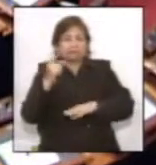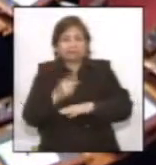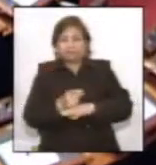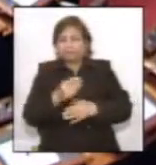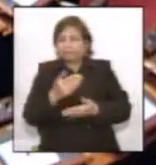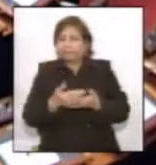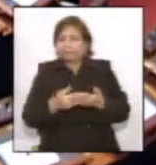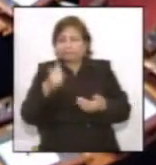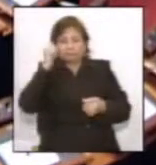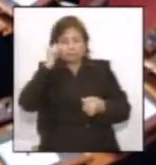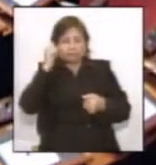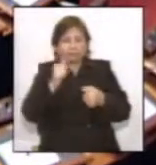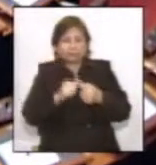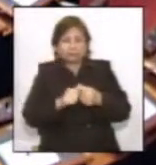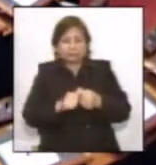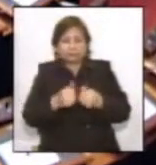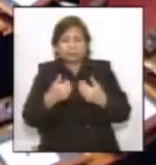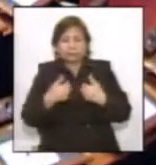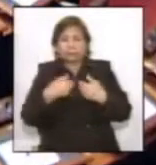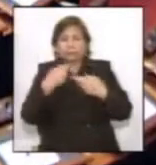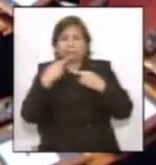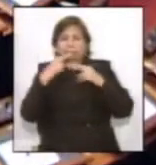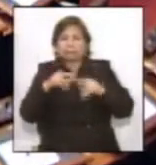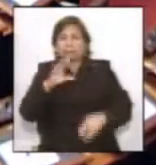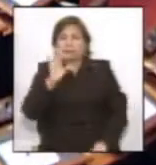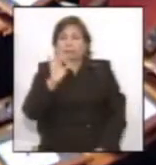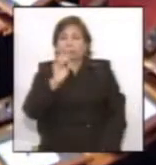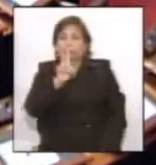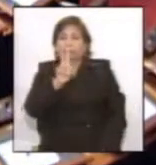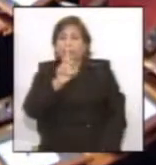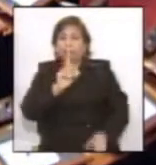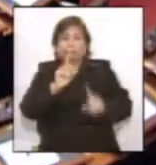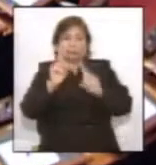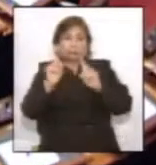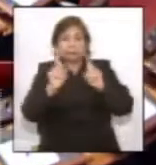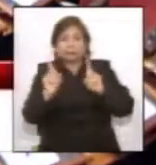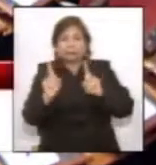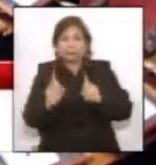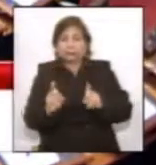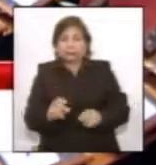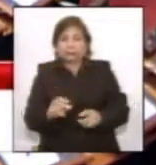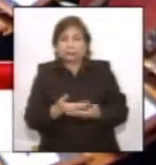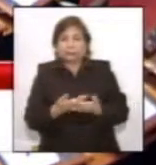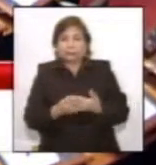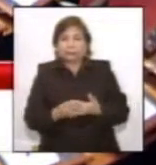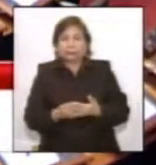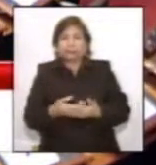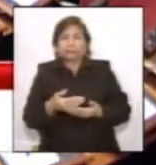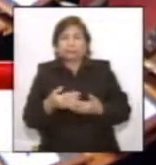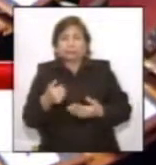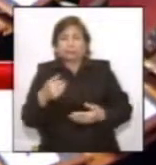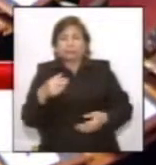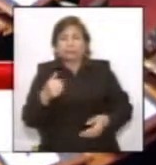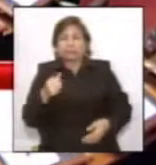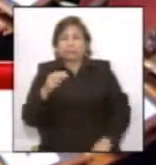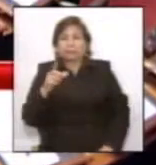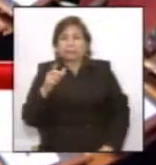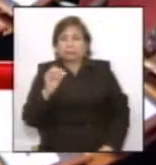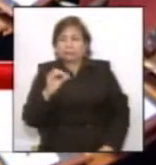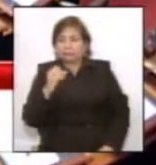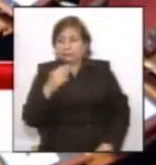interpelación. Recordemos que ella el viernes respondió las 82 preguntas de las dos mociones de interpelación.